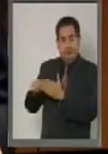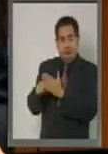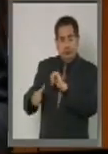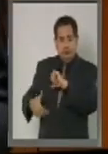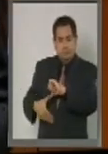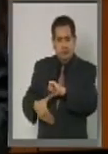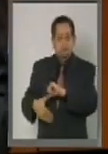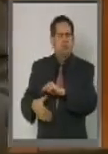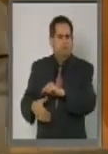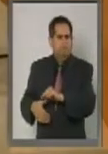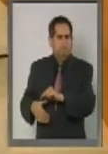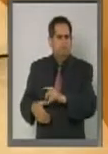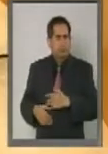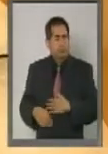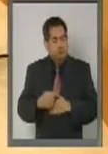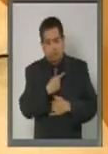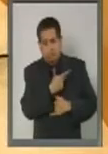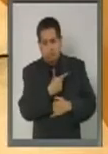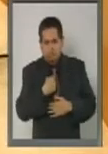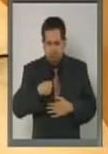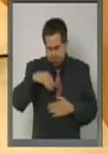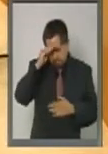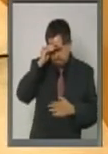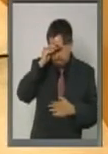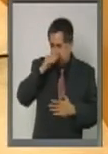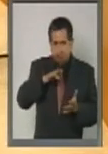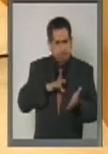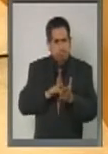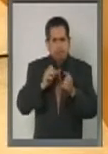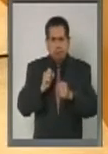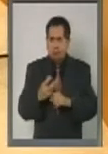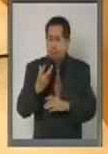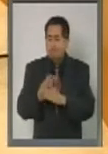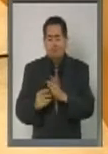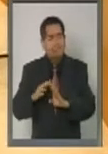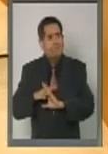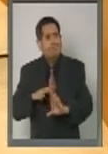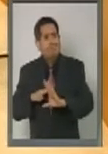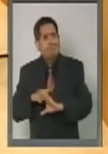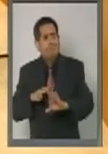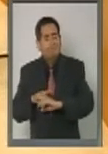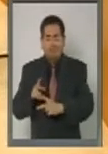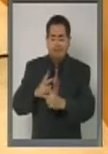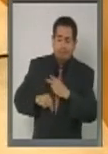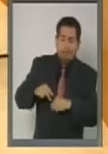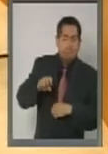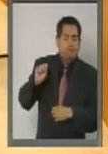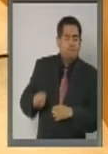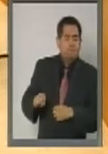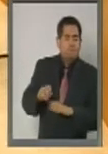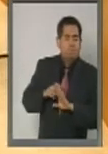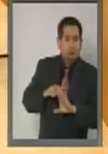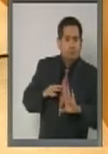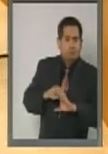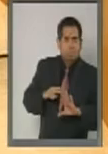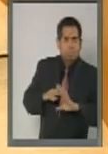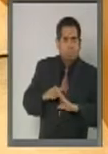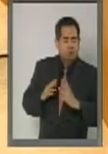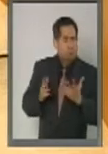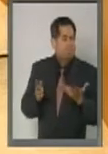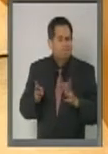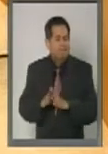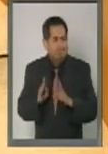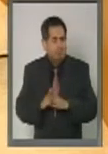Norte. Estamos convencidos que los retos migratorios y de seguridad que provienen de los países del sur solamente pueden